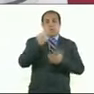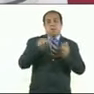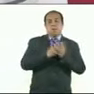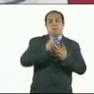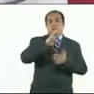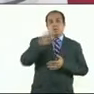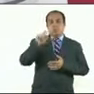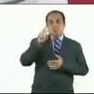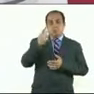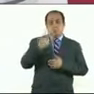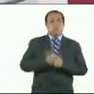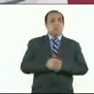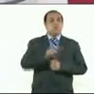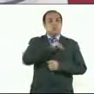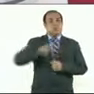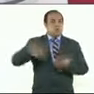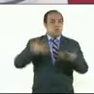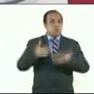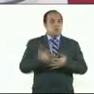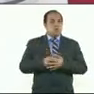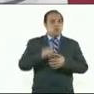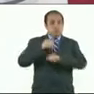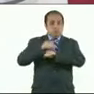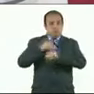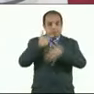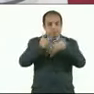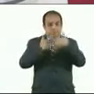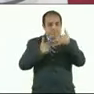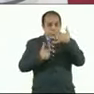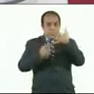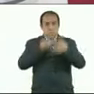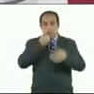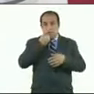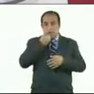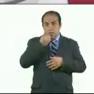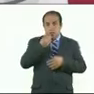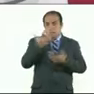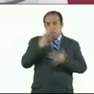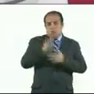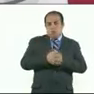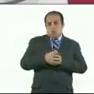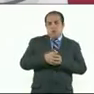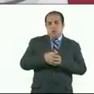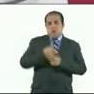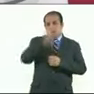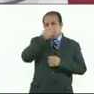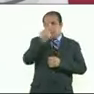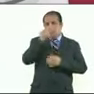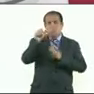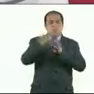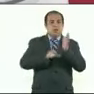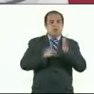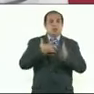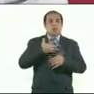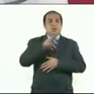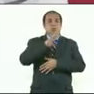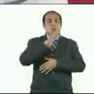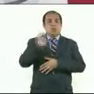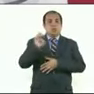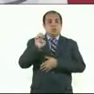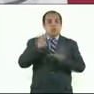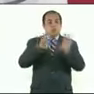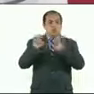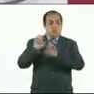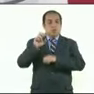1.322 y nosotros lo que hacemos es un conteo que lo hicimos exactamente hace un mes y tenemos 932 personas en vía